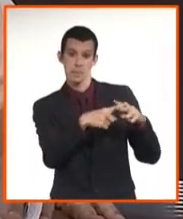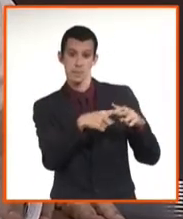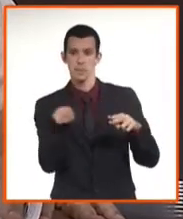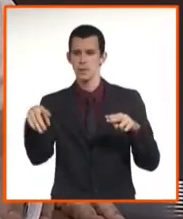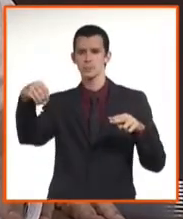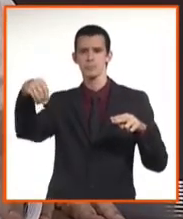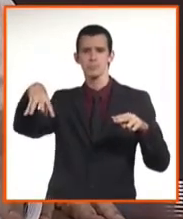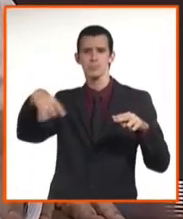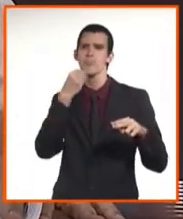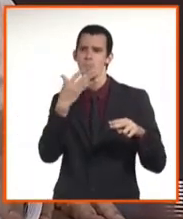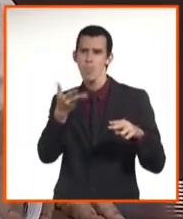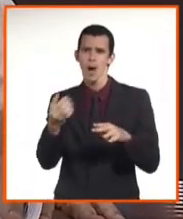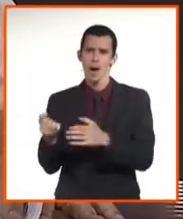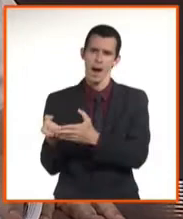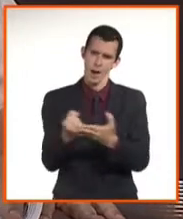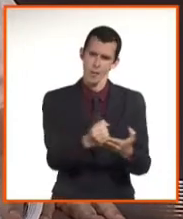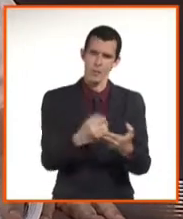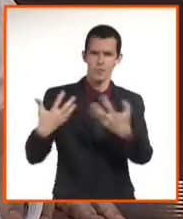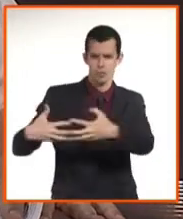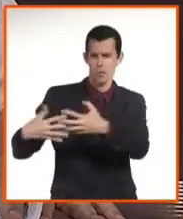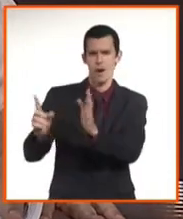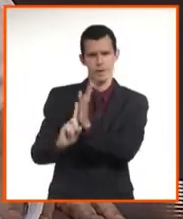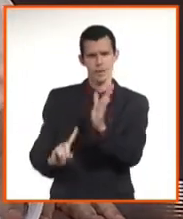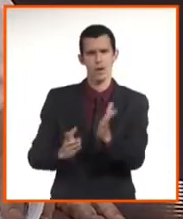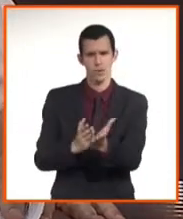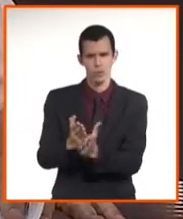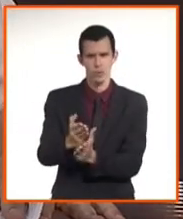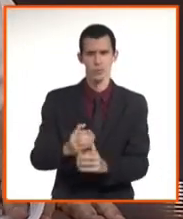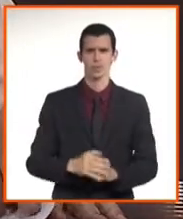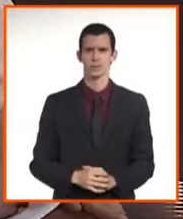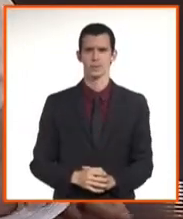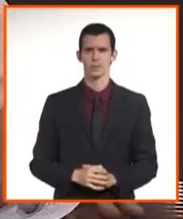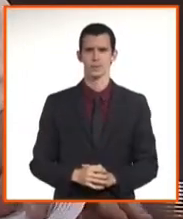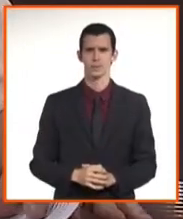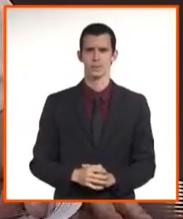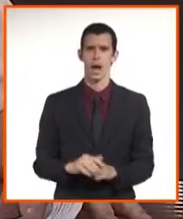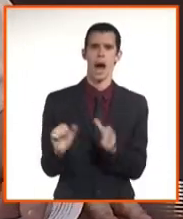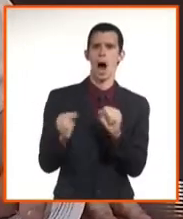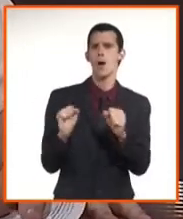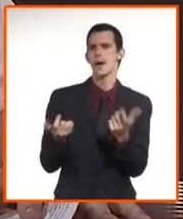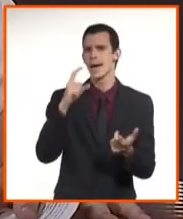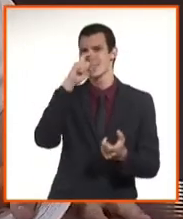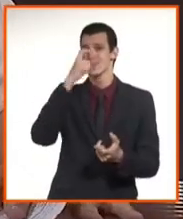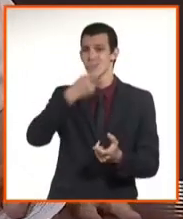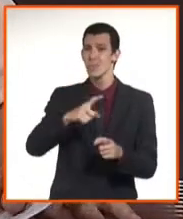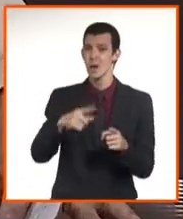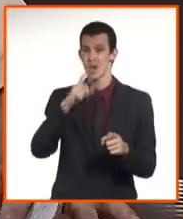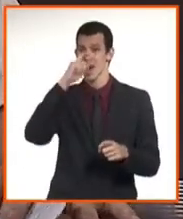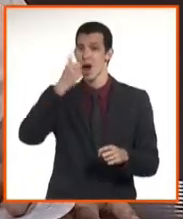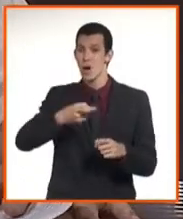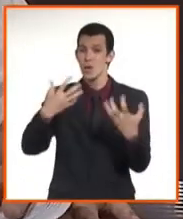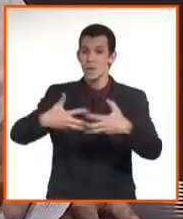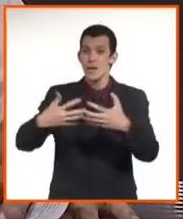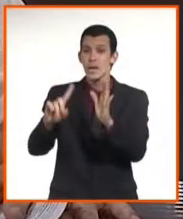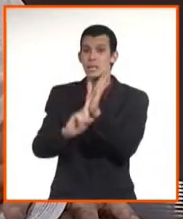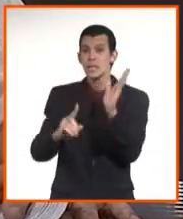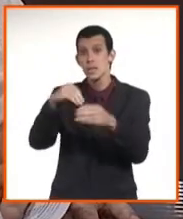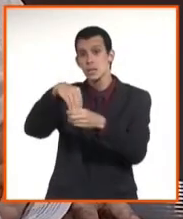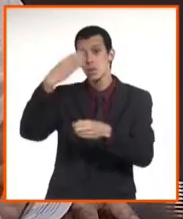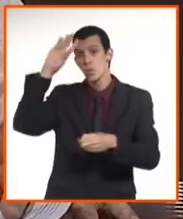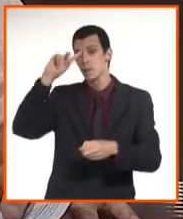reduce la operación con los grupos diésel, que es la generación más costosa de nuestro sistema. Ahora, esta tecnología que se